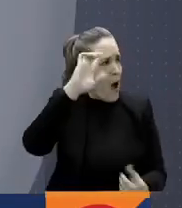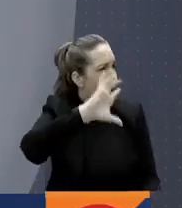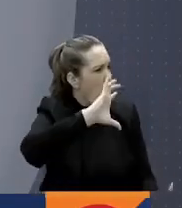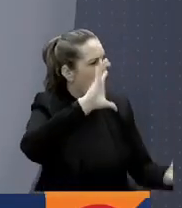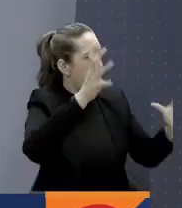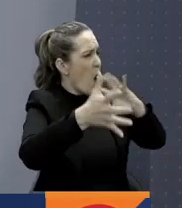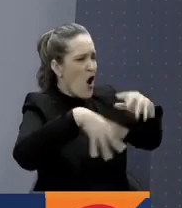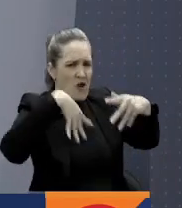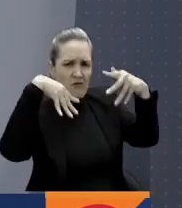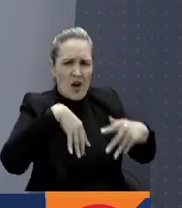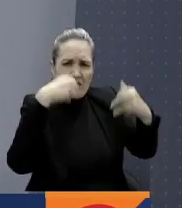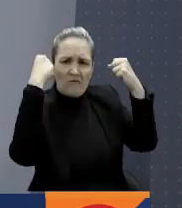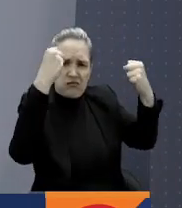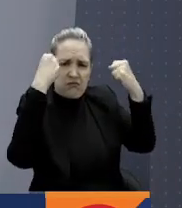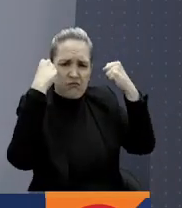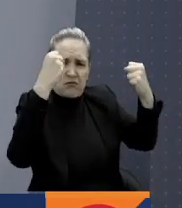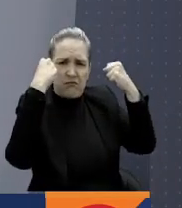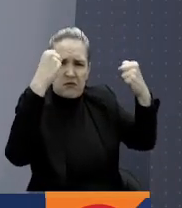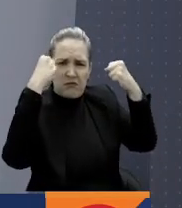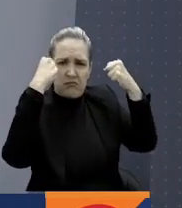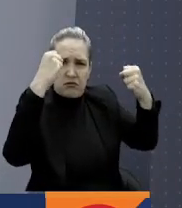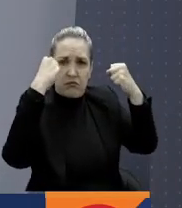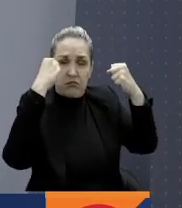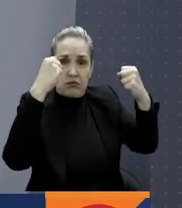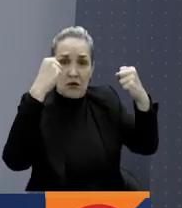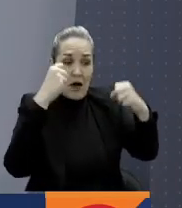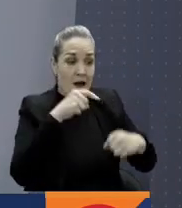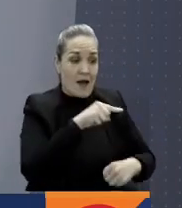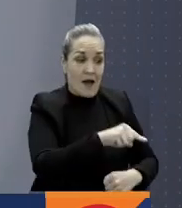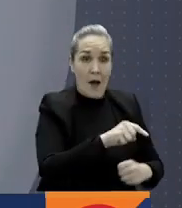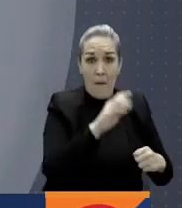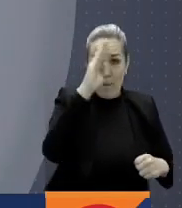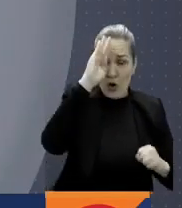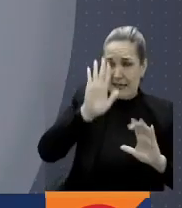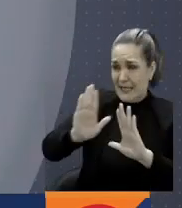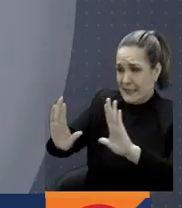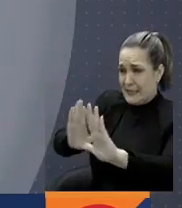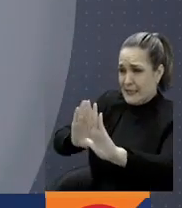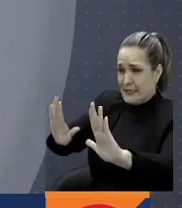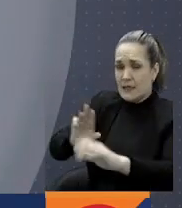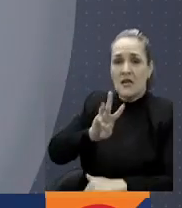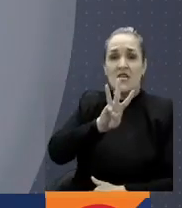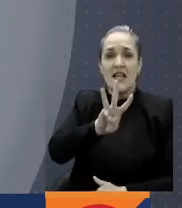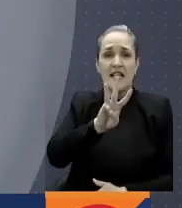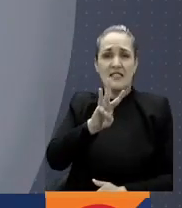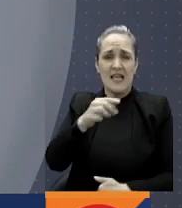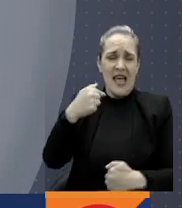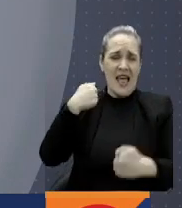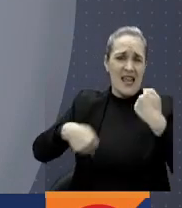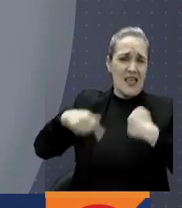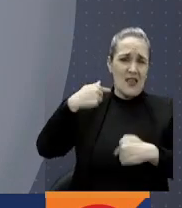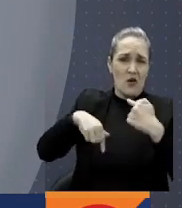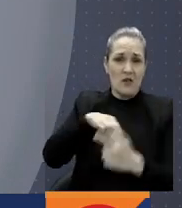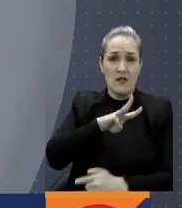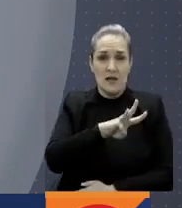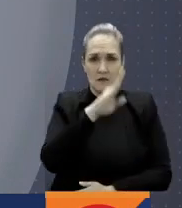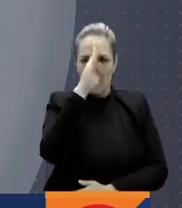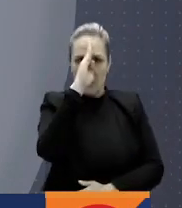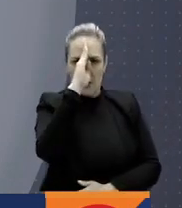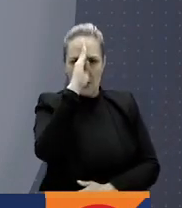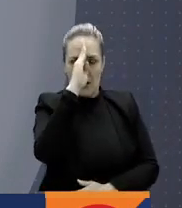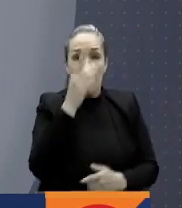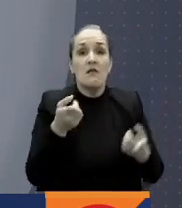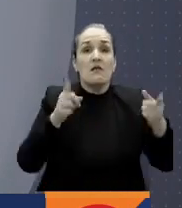protesta inicialmente, y esto desató por supuesto de que 3 uniformados de la policía resultaran gravemente heridos, como también